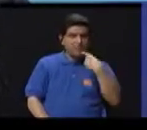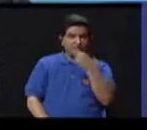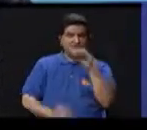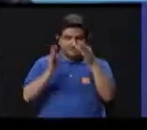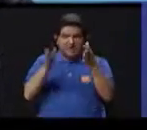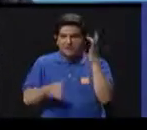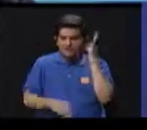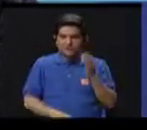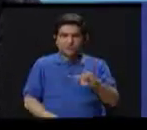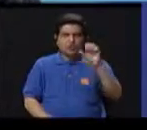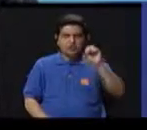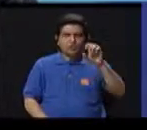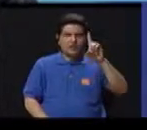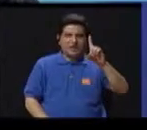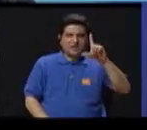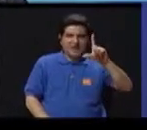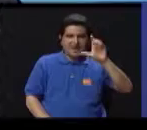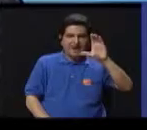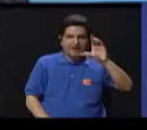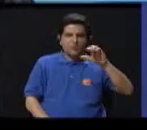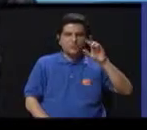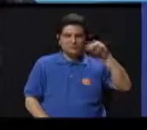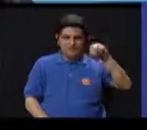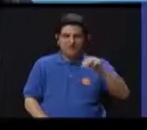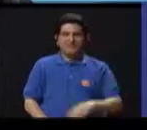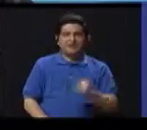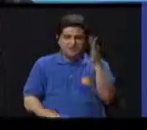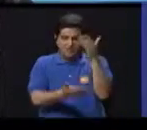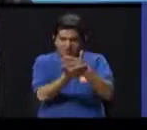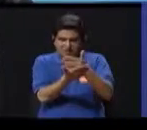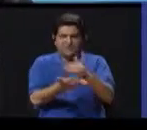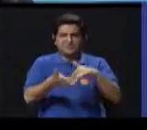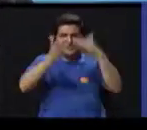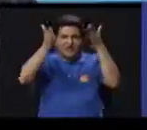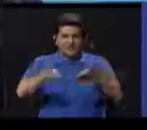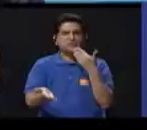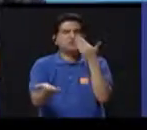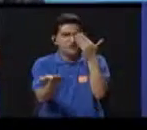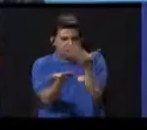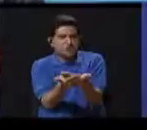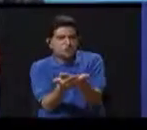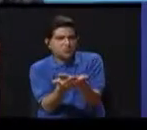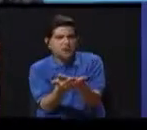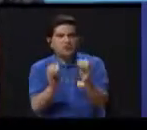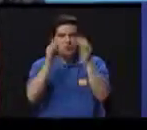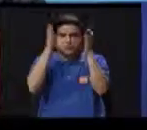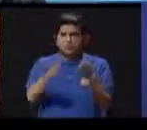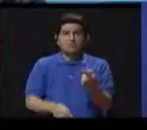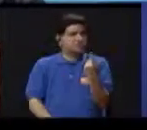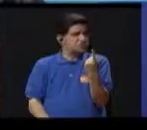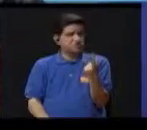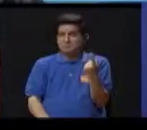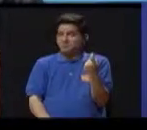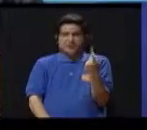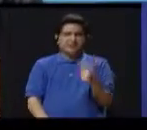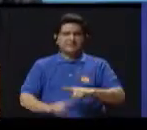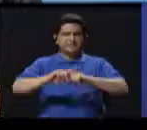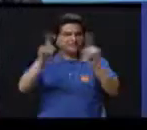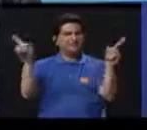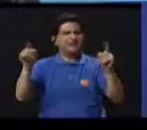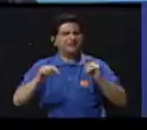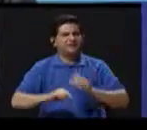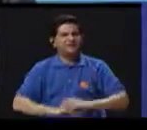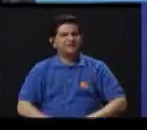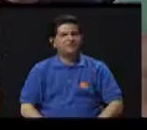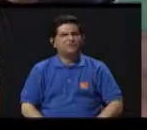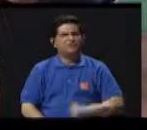Sonia de la Cruz Malabasi, ahora en una de las pausas, que cuando los estudiantes son buenos, el profesor no hace falta.